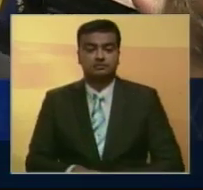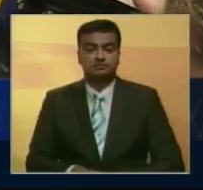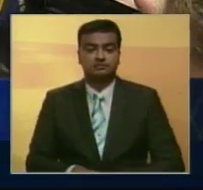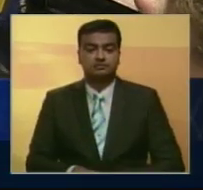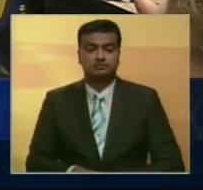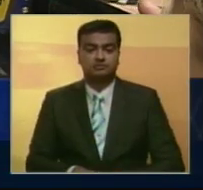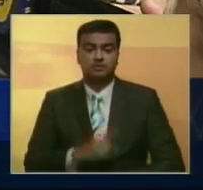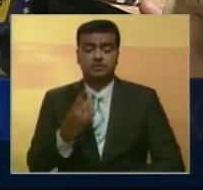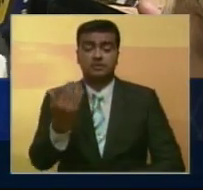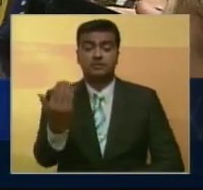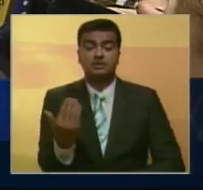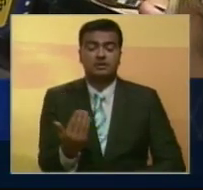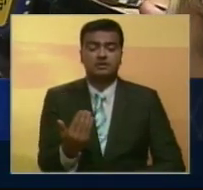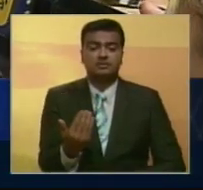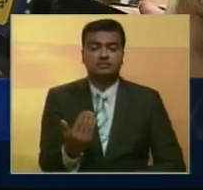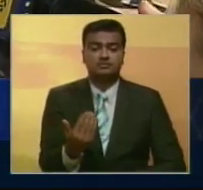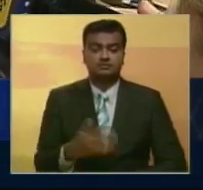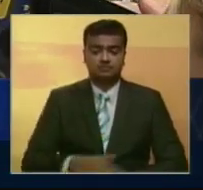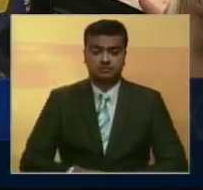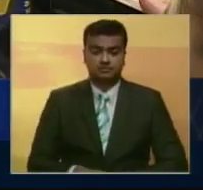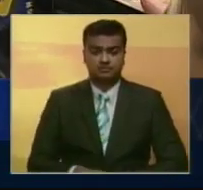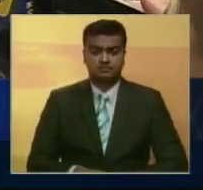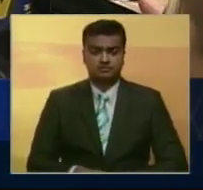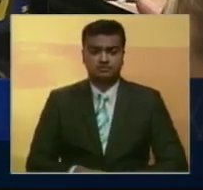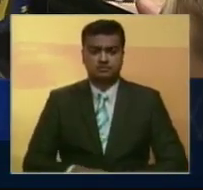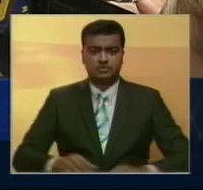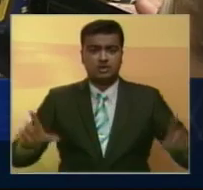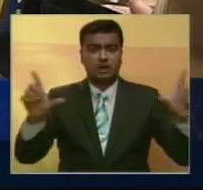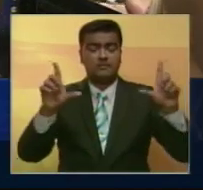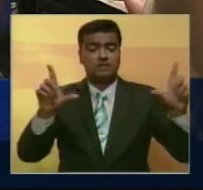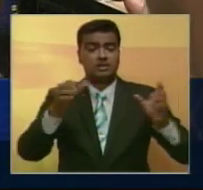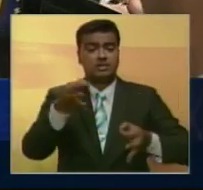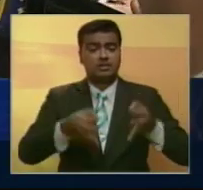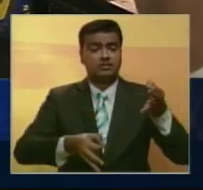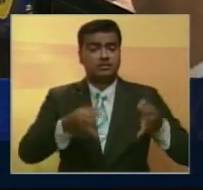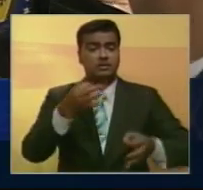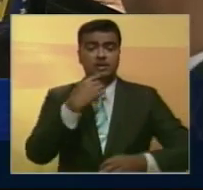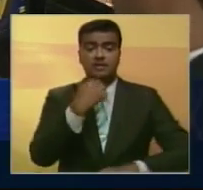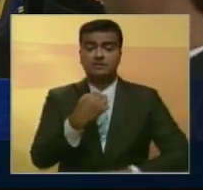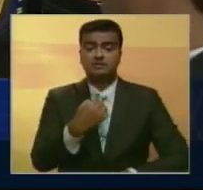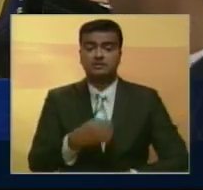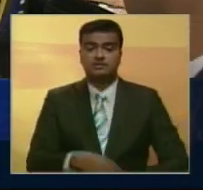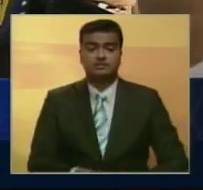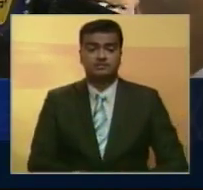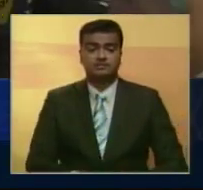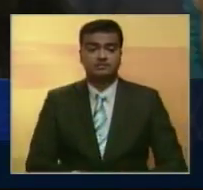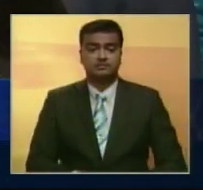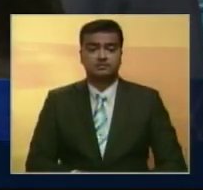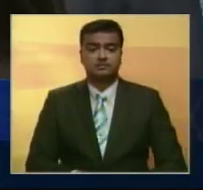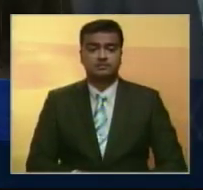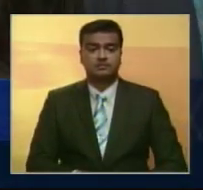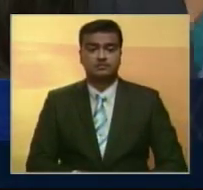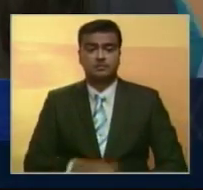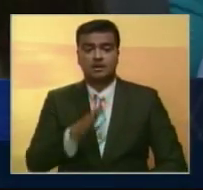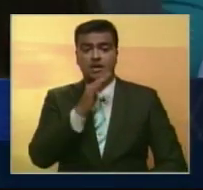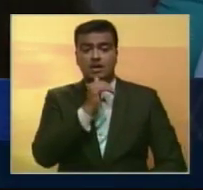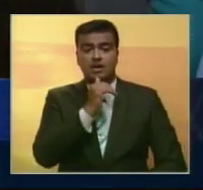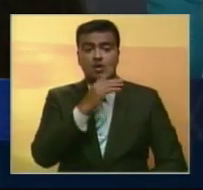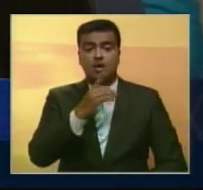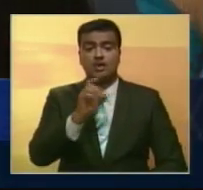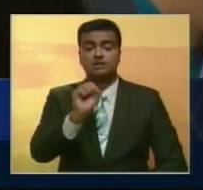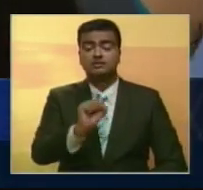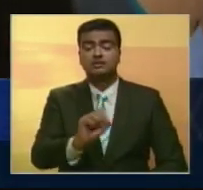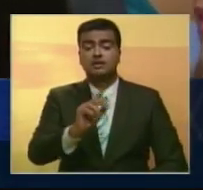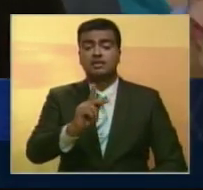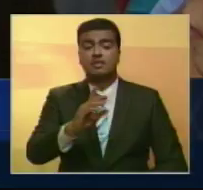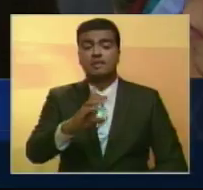Simplemente llegamos y nos tropezamos con un aviso en las puertas del tribunal que dice que no hay despacho. La esposa de